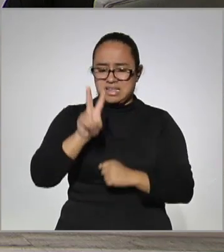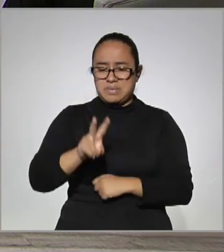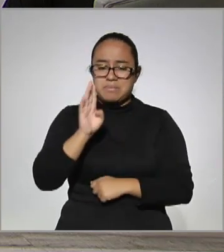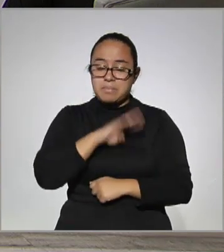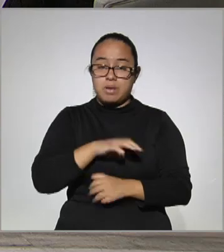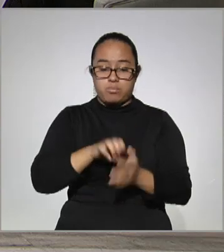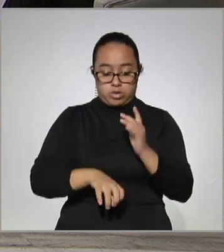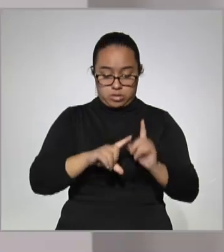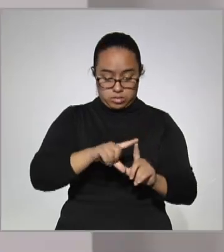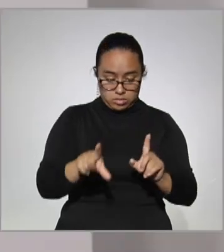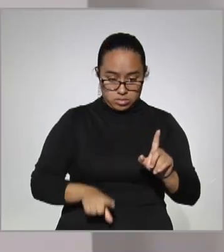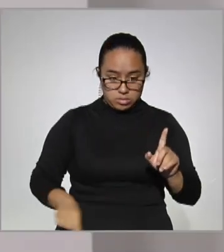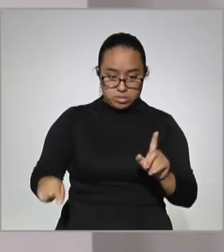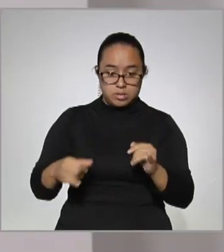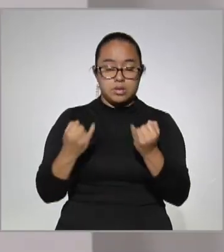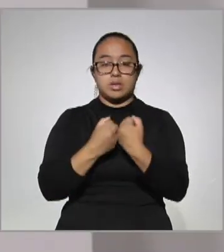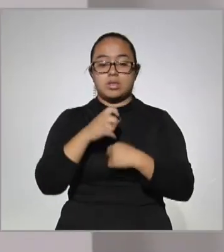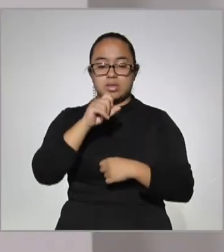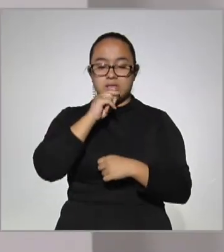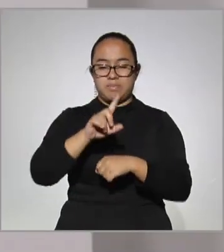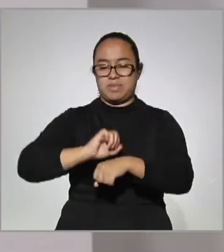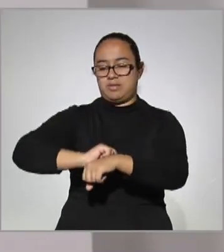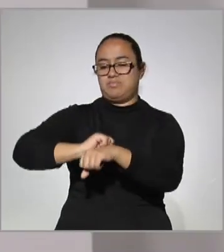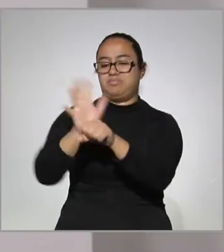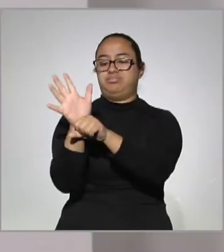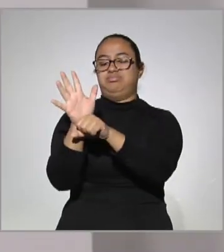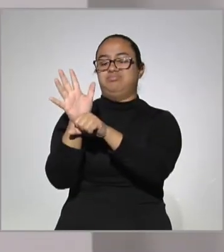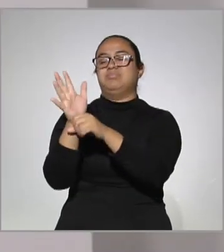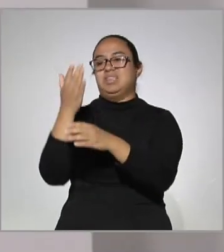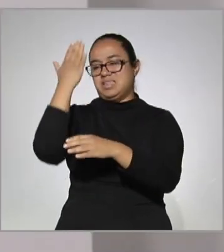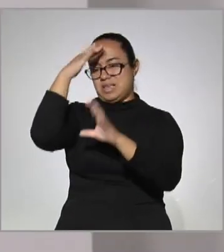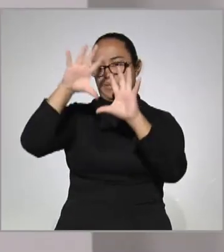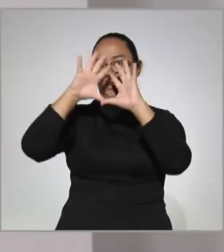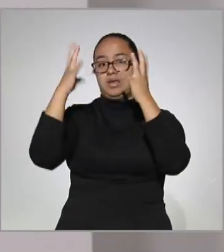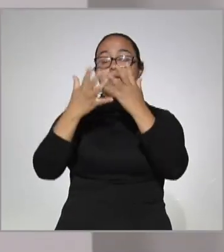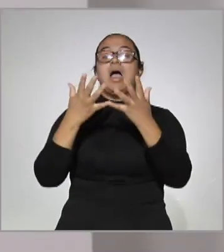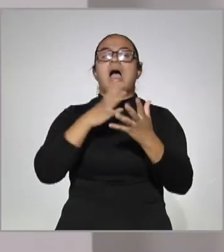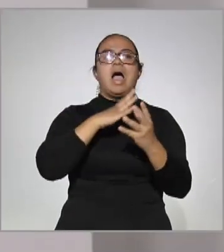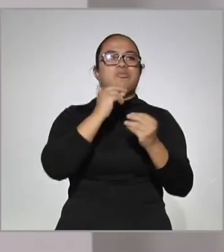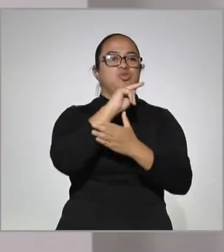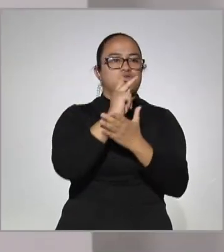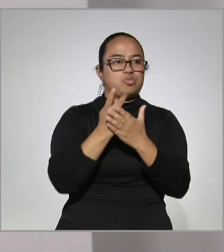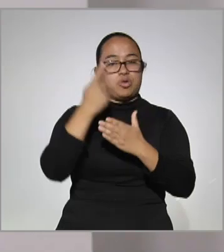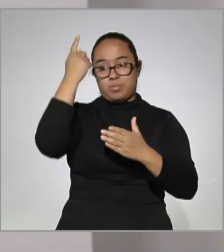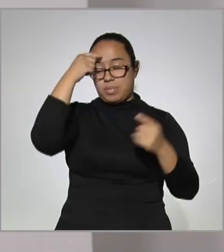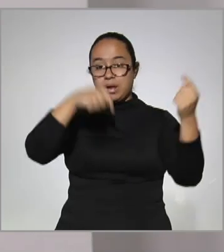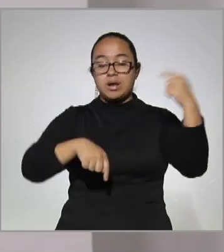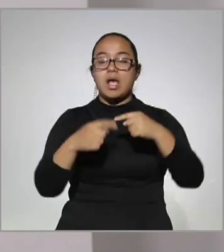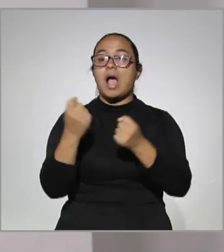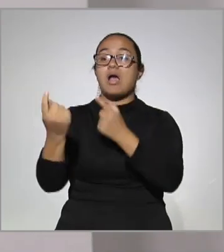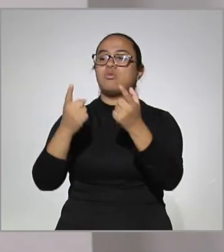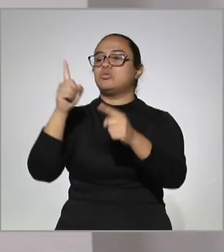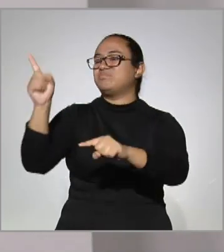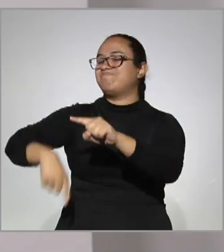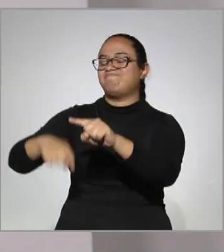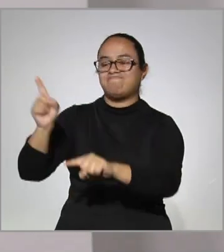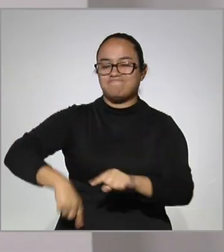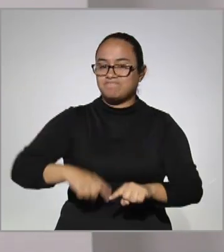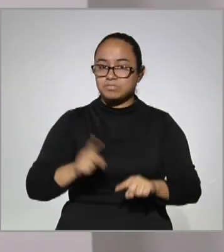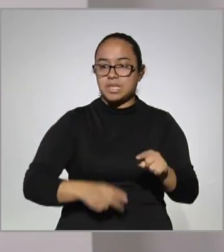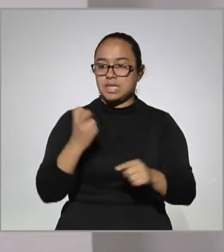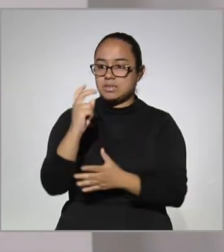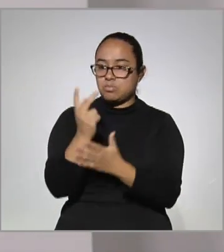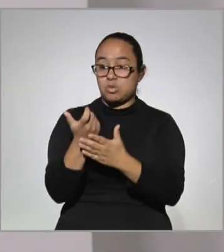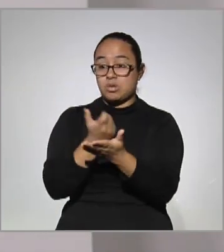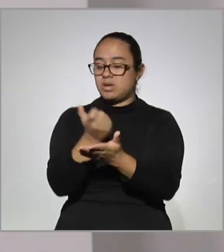como país como por el tema de la pandemia que le pegó a todo el mundo, frenó muchos programas, algunos desaparecieron. Entonces es una lucha que debe de